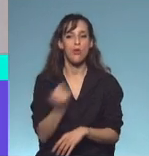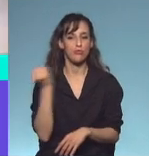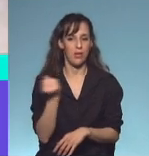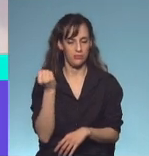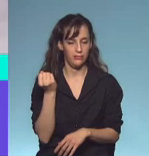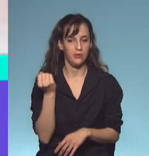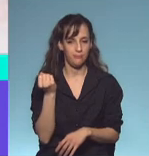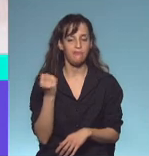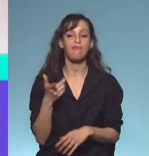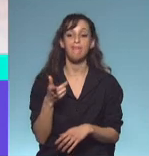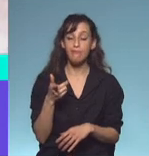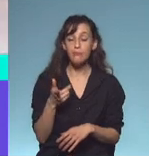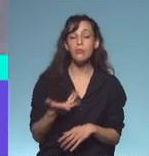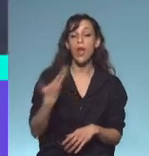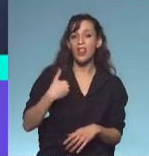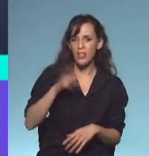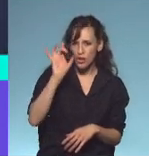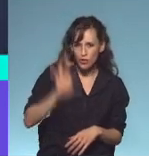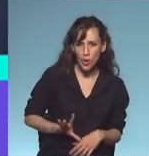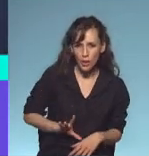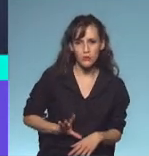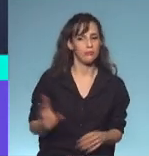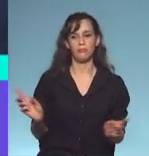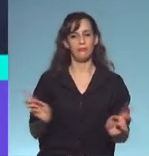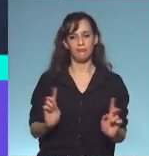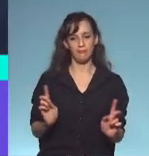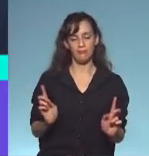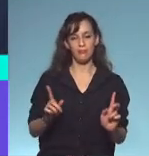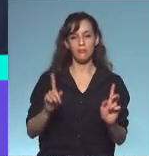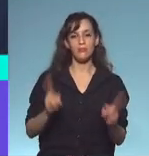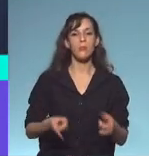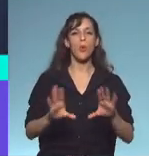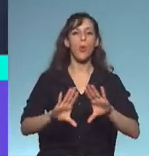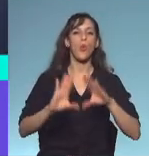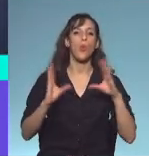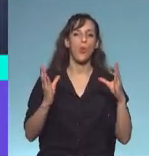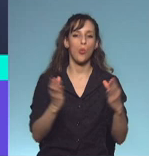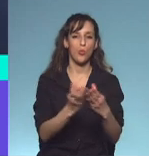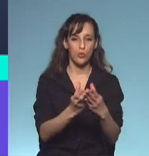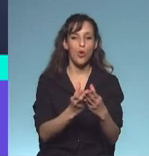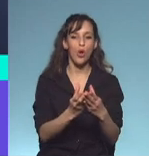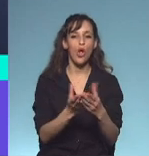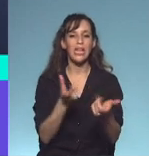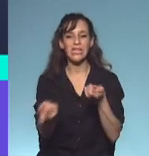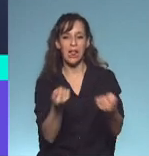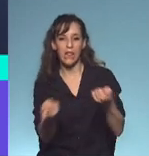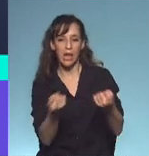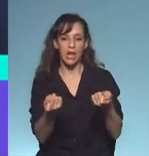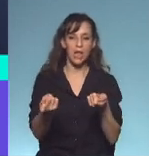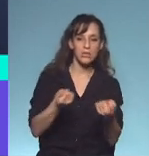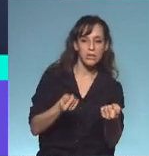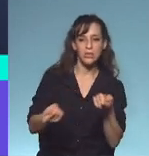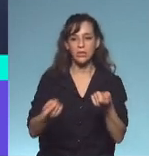discusión que no se está dando solamente en la Argentina, sino se está dando a nivel internacional, estas estrategias que han tenido muchos gobiernos